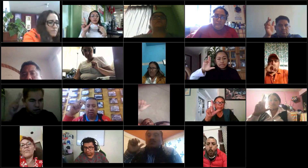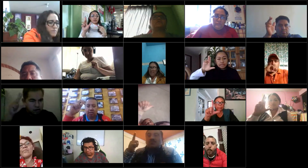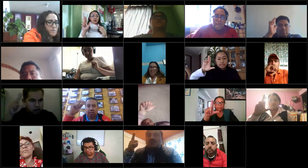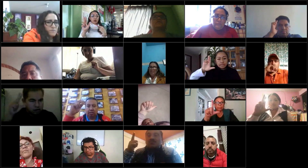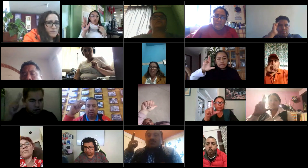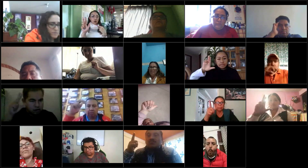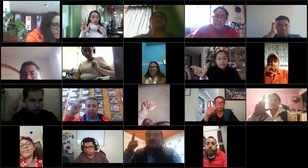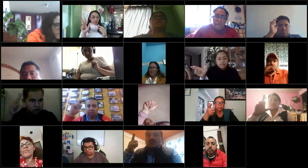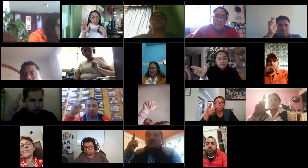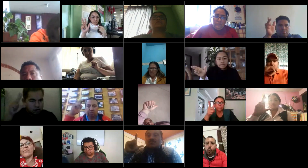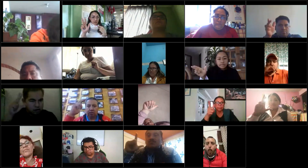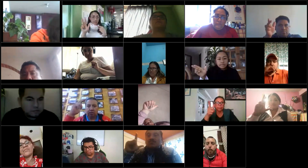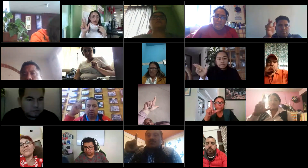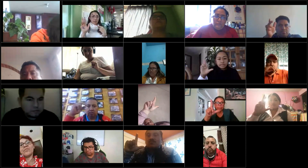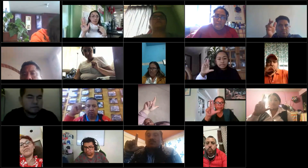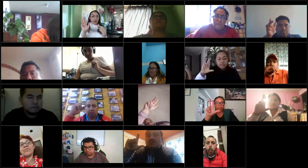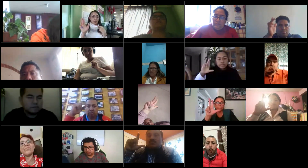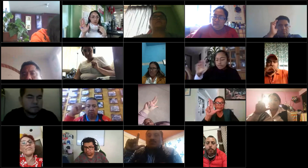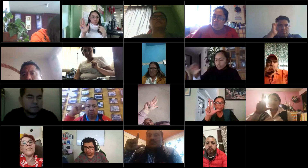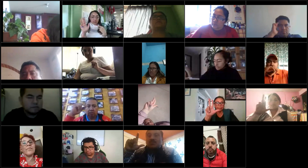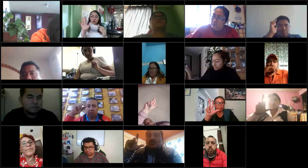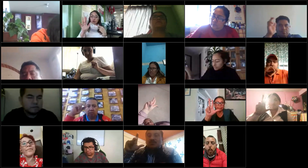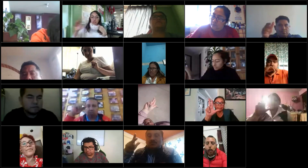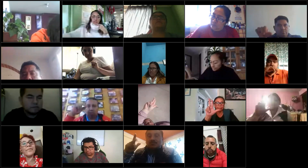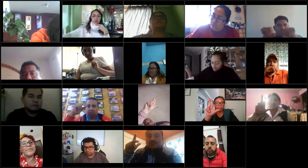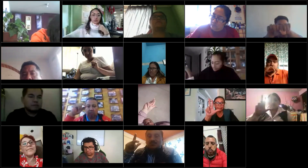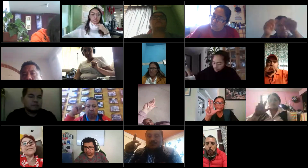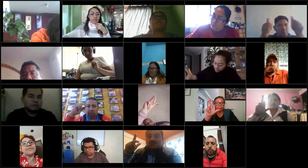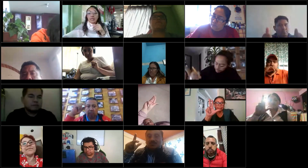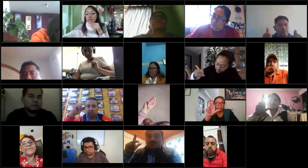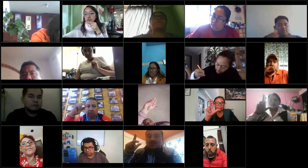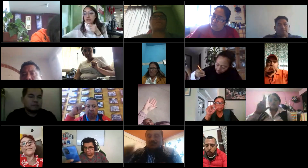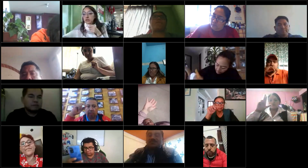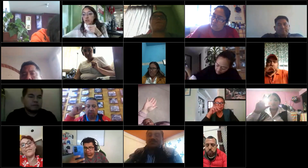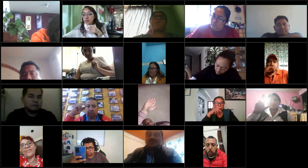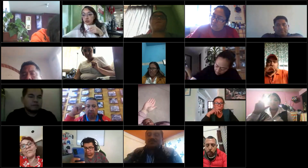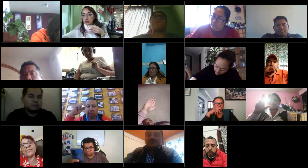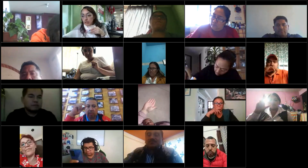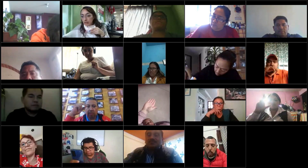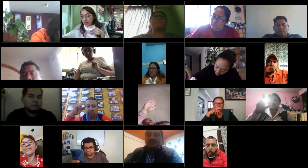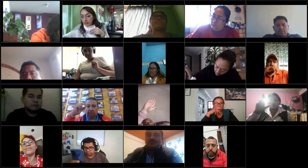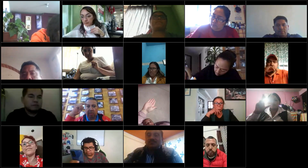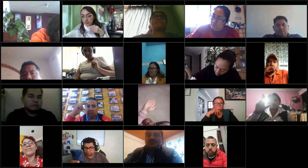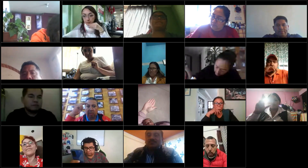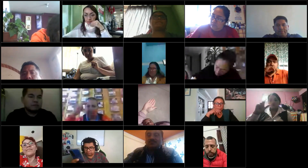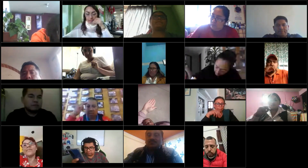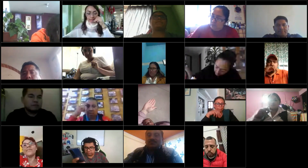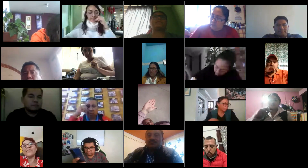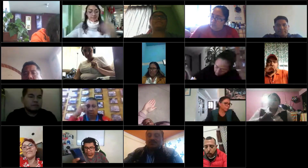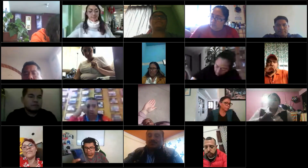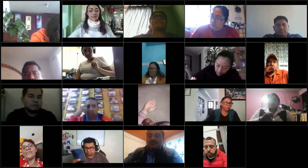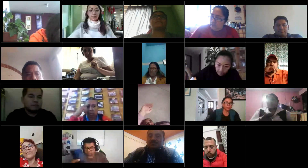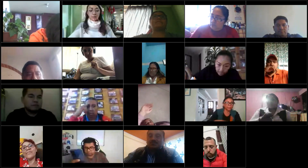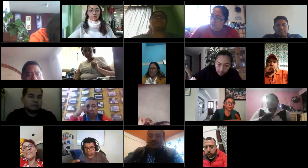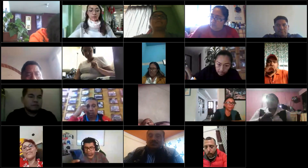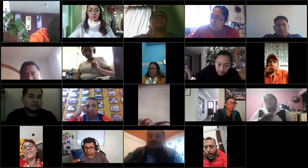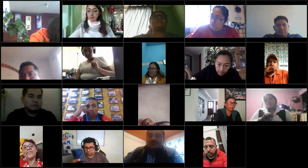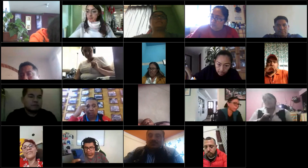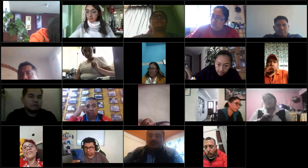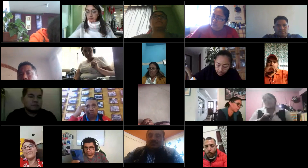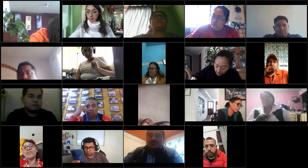colocación, orientación de la palma, movimiento y gestualidad. Déjenme se los anoto acá.